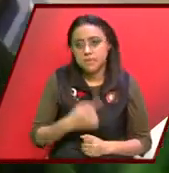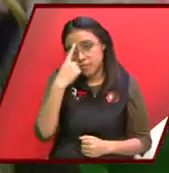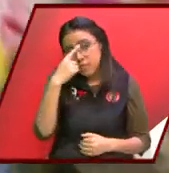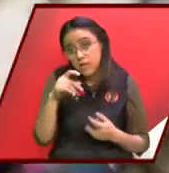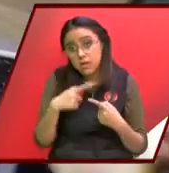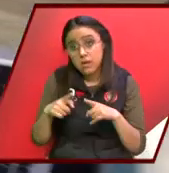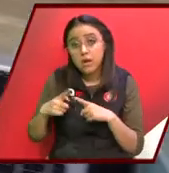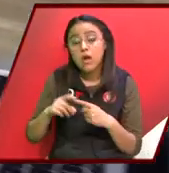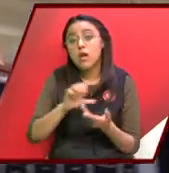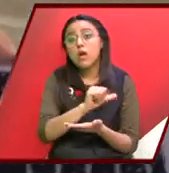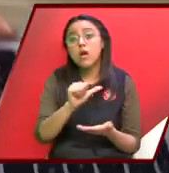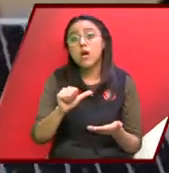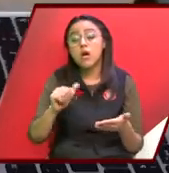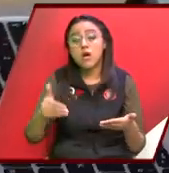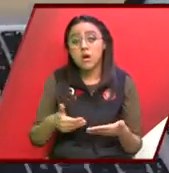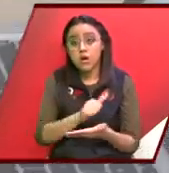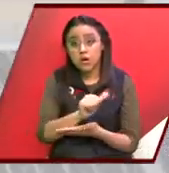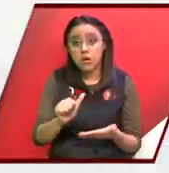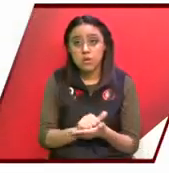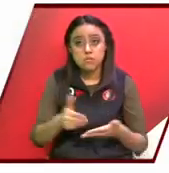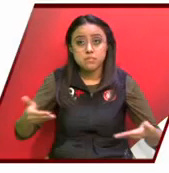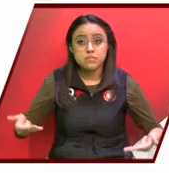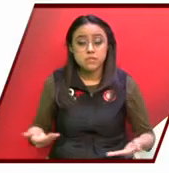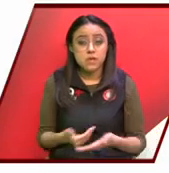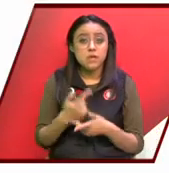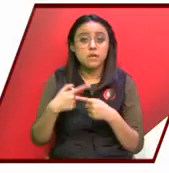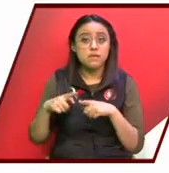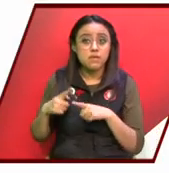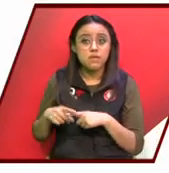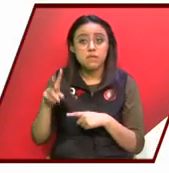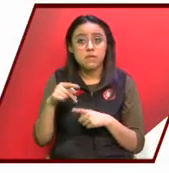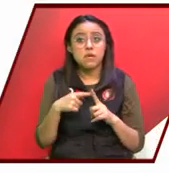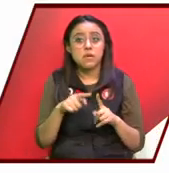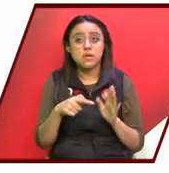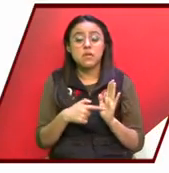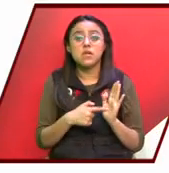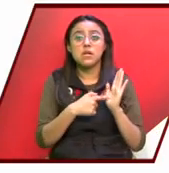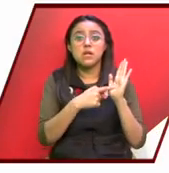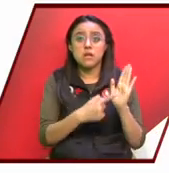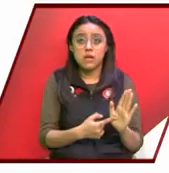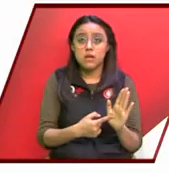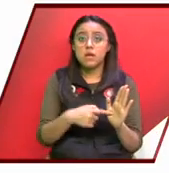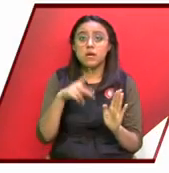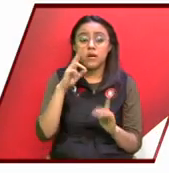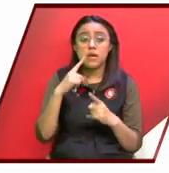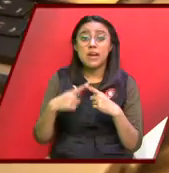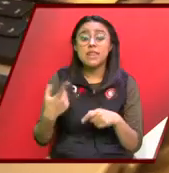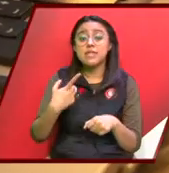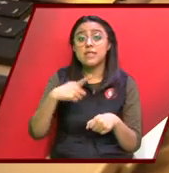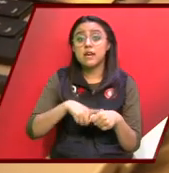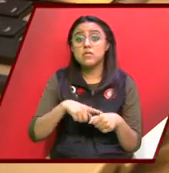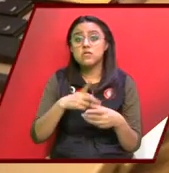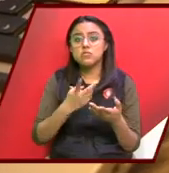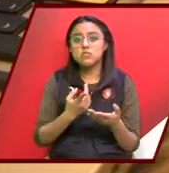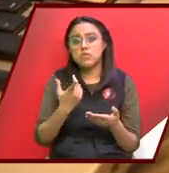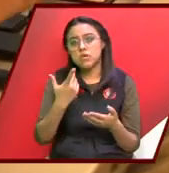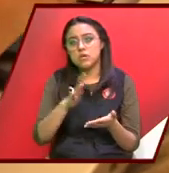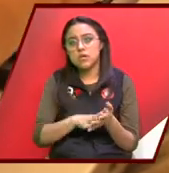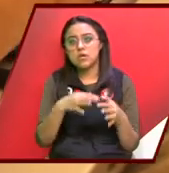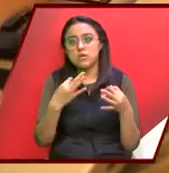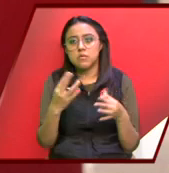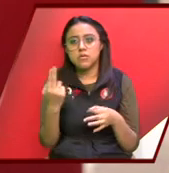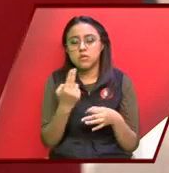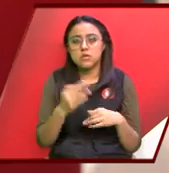copia certificada, se deben tener a la mano nombre completo, CURP y nombre de la persona que registró al interesado en obtener dicho